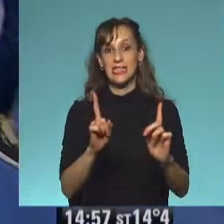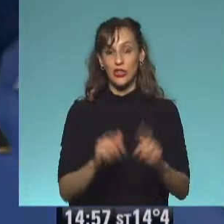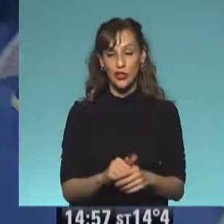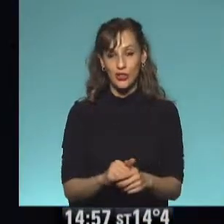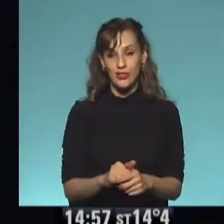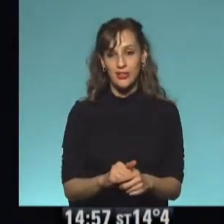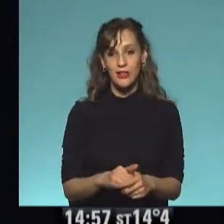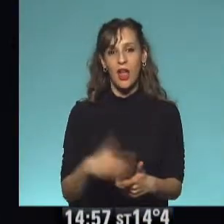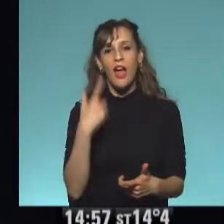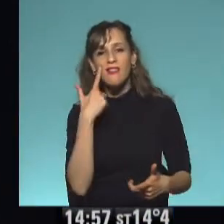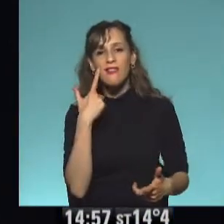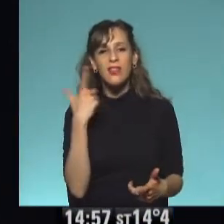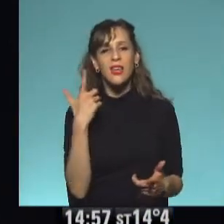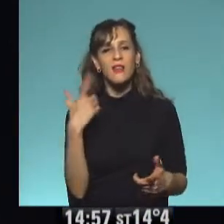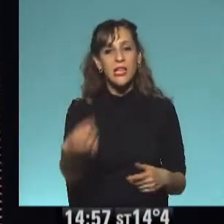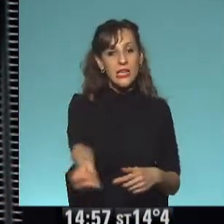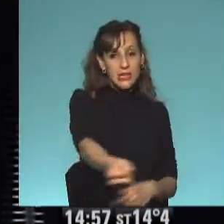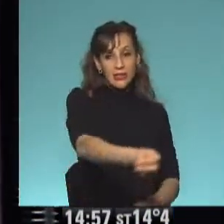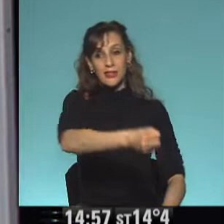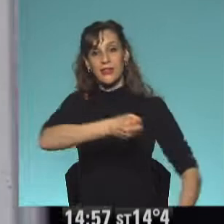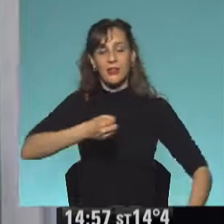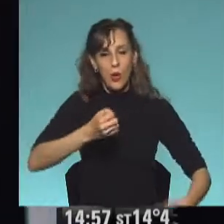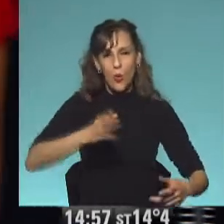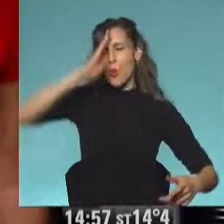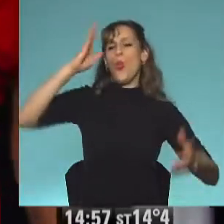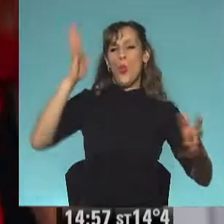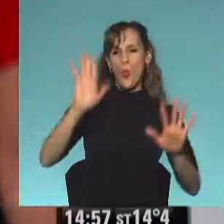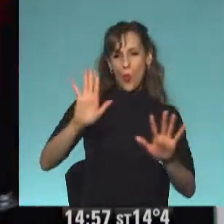voy a abrir la puerta con cuidado porque no